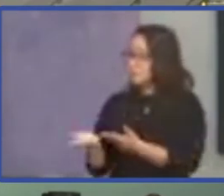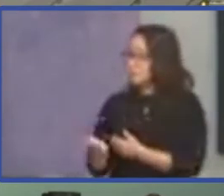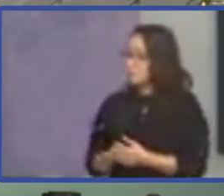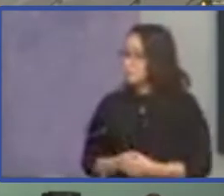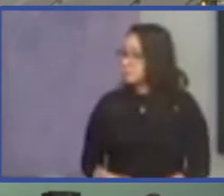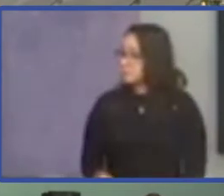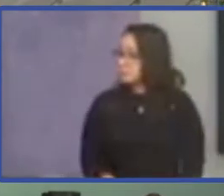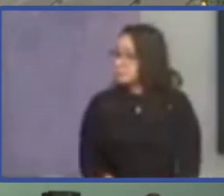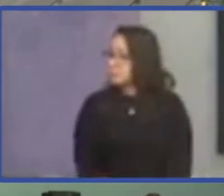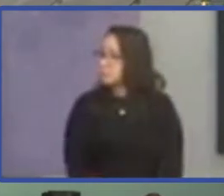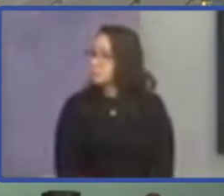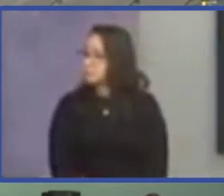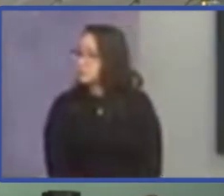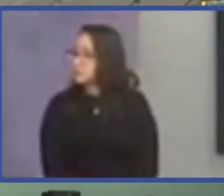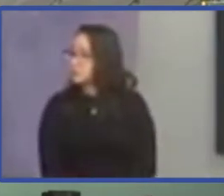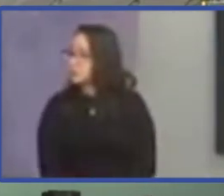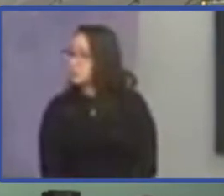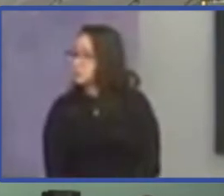sí